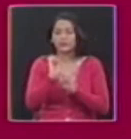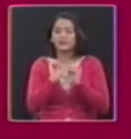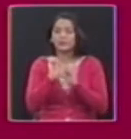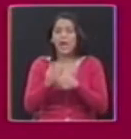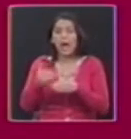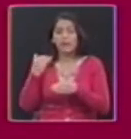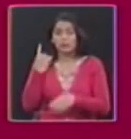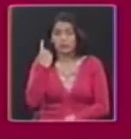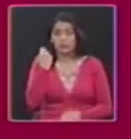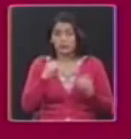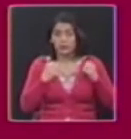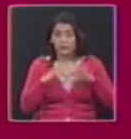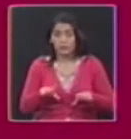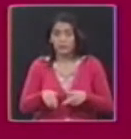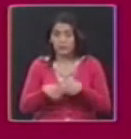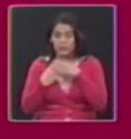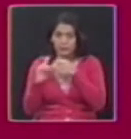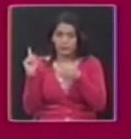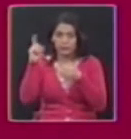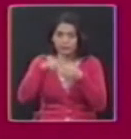ya hemos recibido algunas